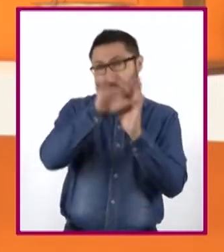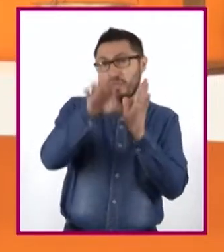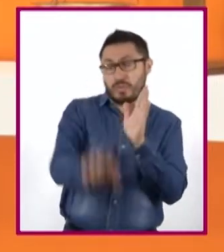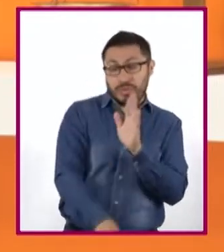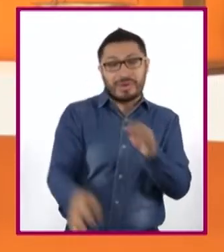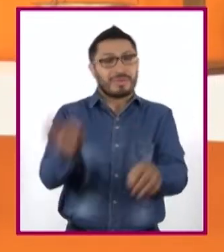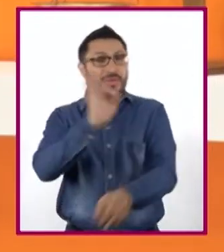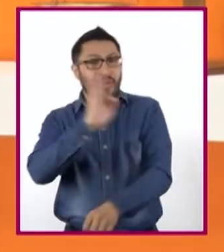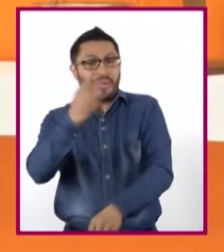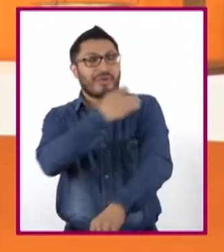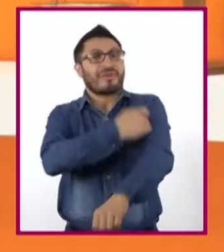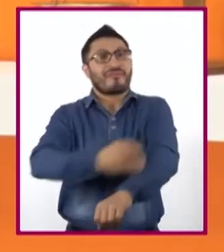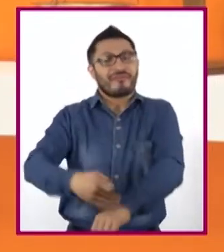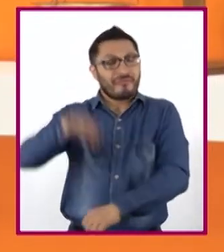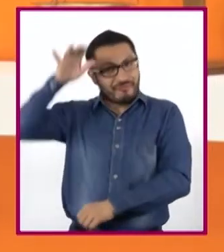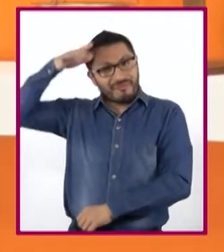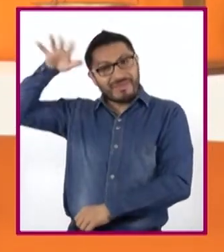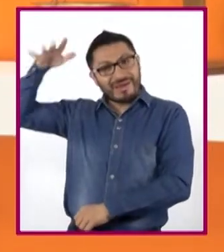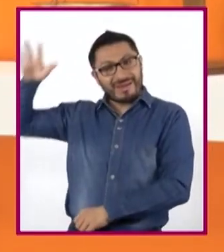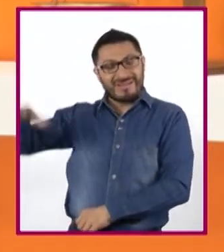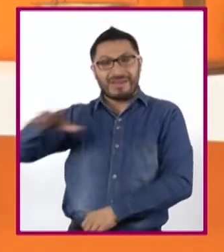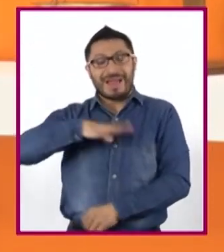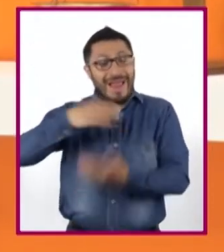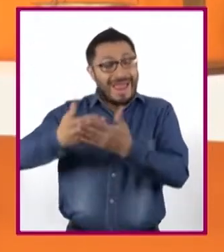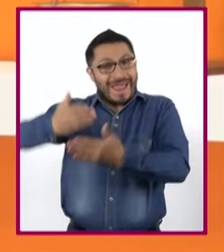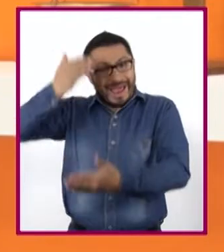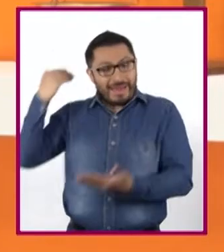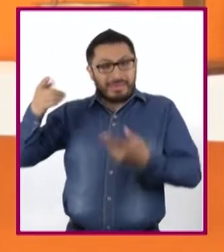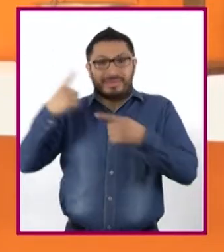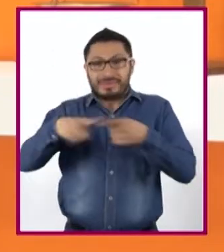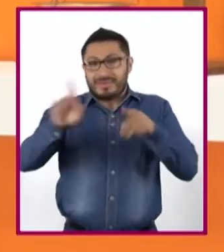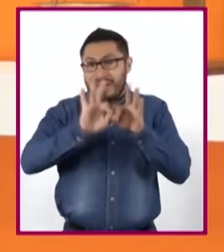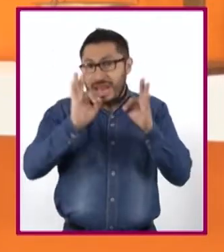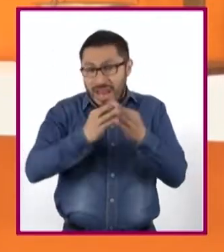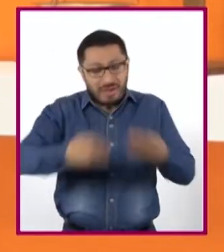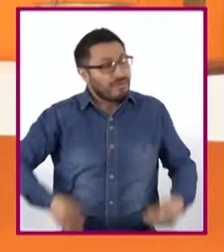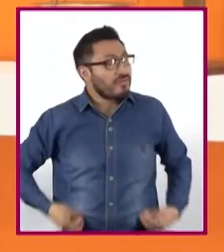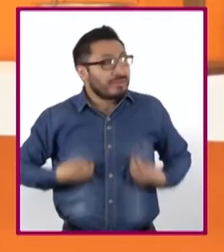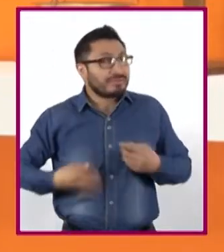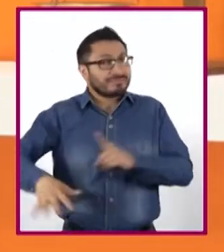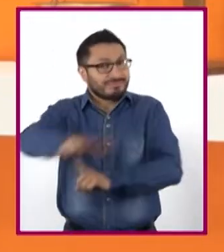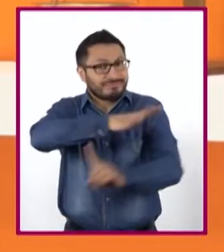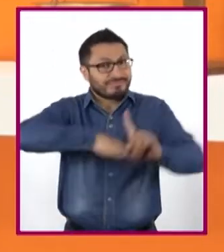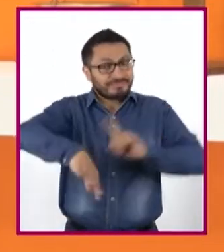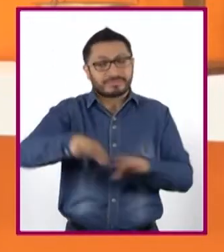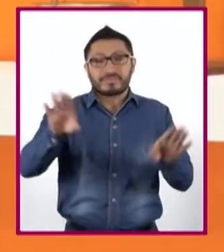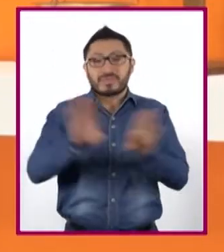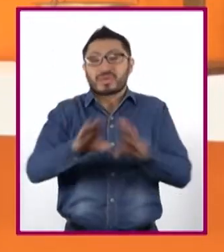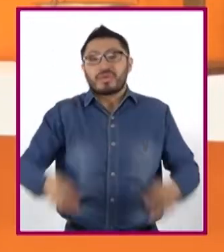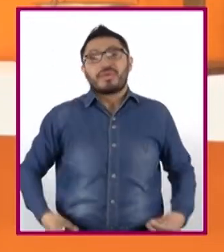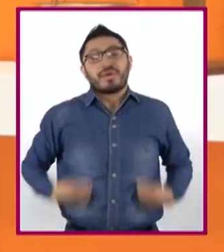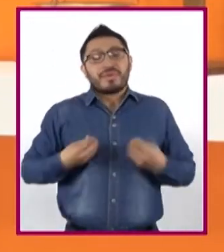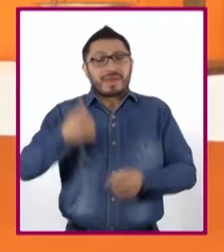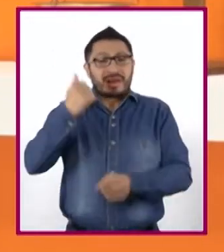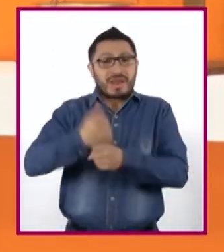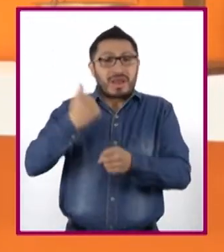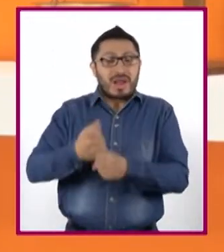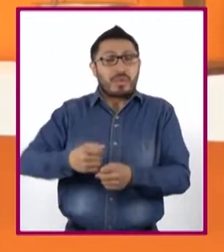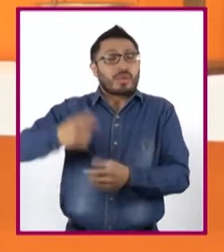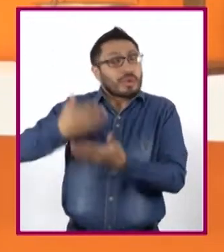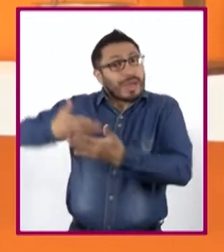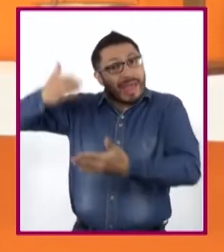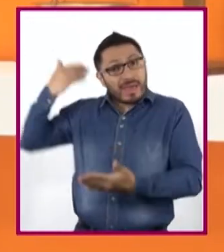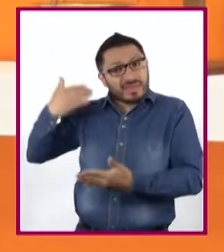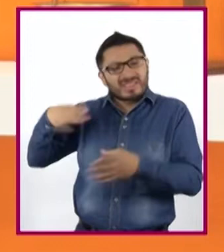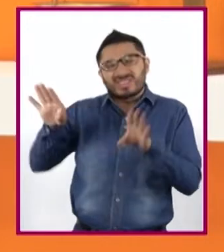sus familiares adultos tuvieron condiciones distintas a las suyas. ¿Cómo vivieron sus abuelos su adolescencia? ¿Cómo les trataba